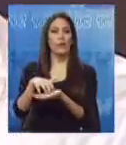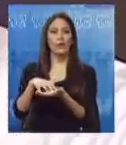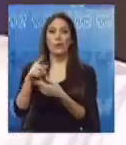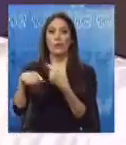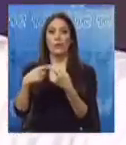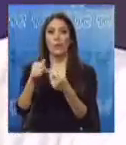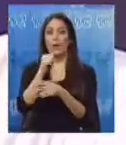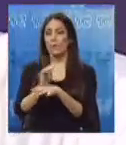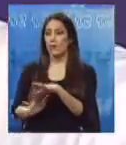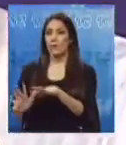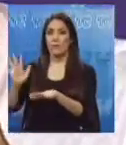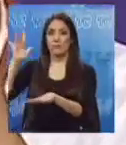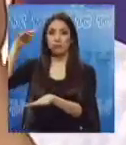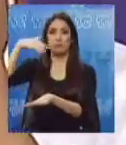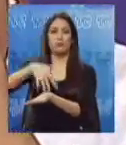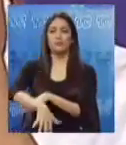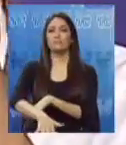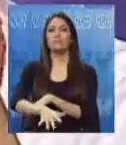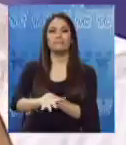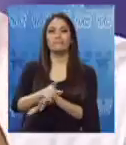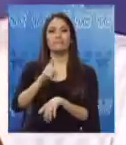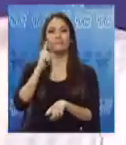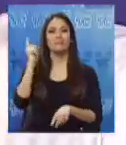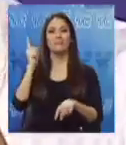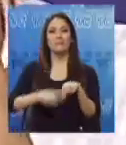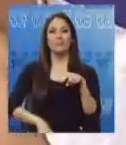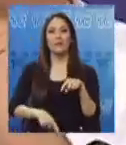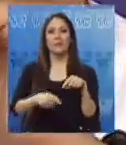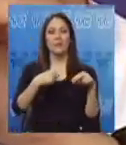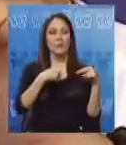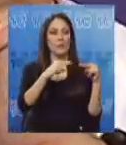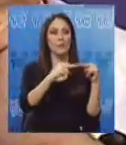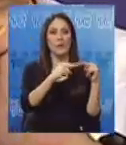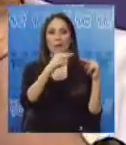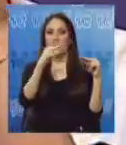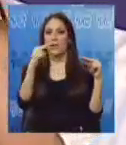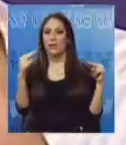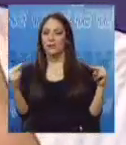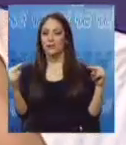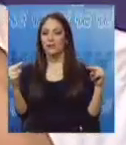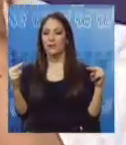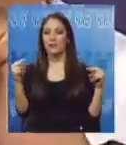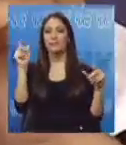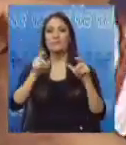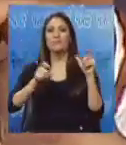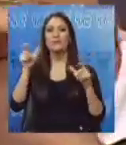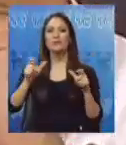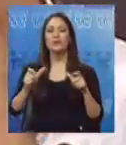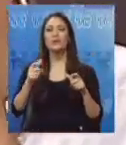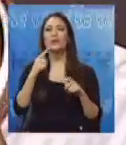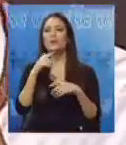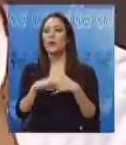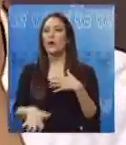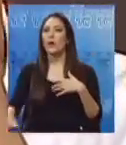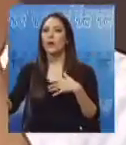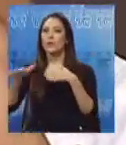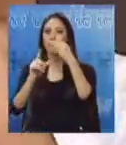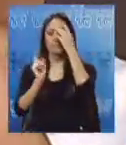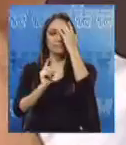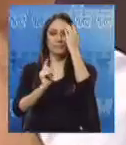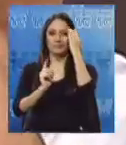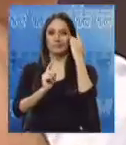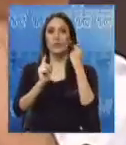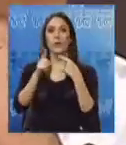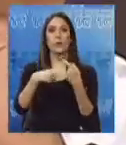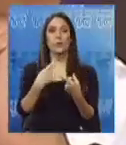tsunami, arrasa la isla. Entonces no podemos hacer un puente para que la gente vaya a vivir a zona de riesgo. De hecho, cuando esté ese puente y